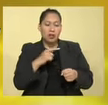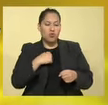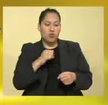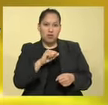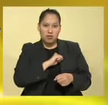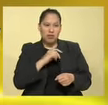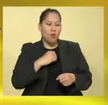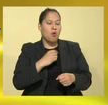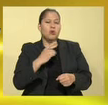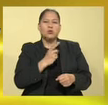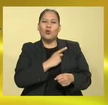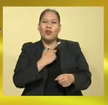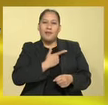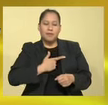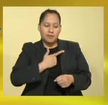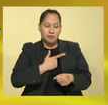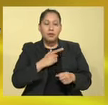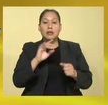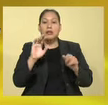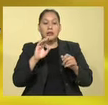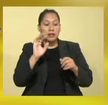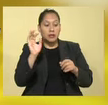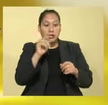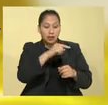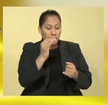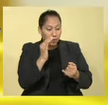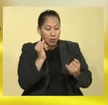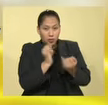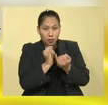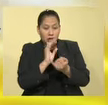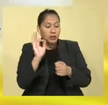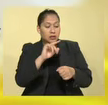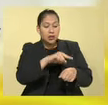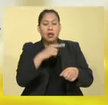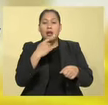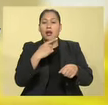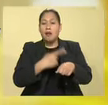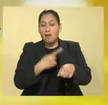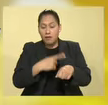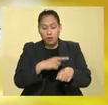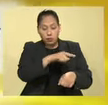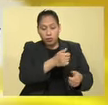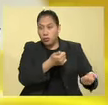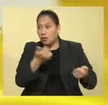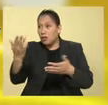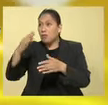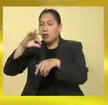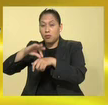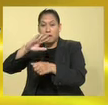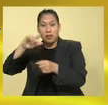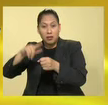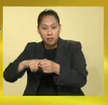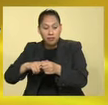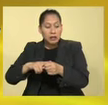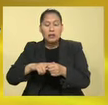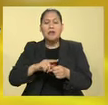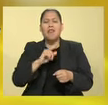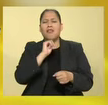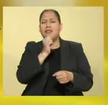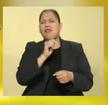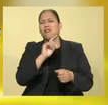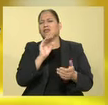brindarles atención médico veterinaria cuando lo requieran o lo determinen las las condiciones para el bien